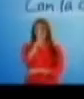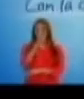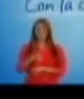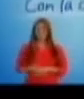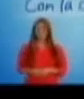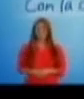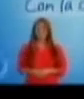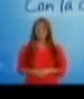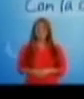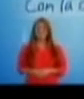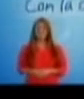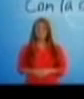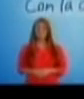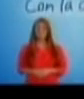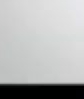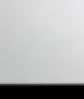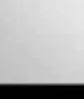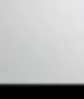siempre.